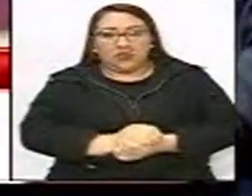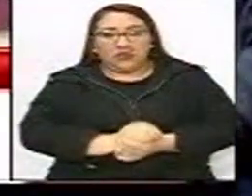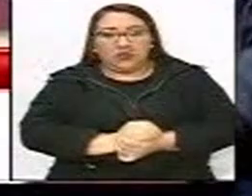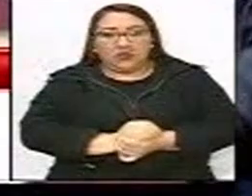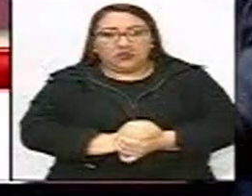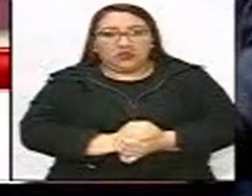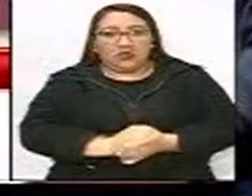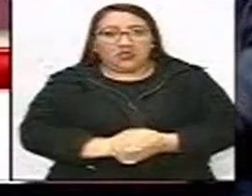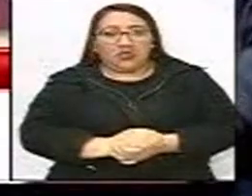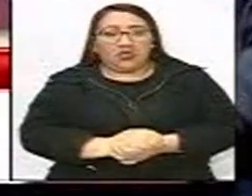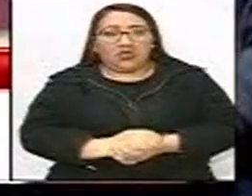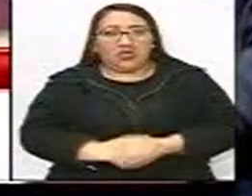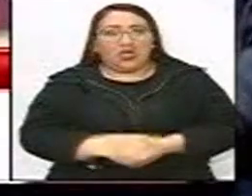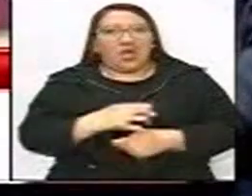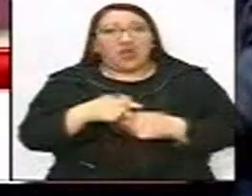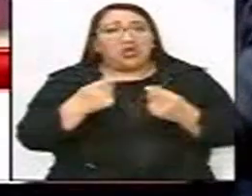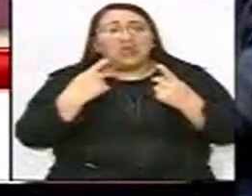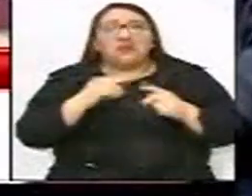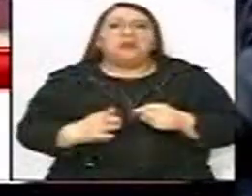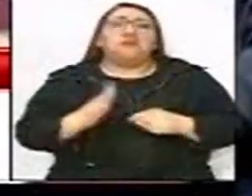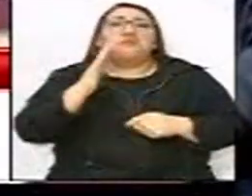una decisión totalmente